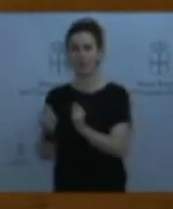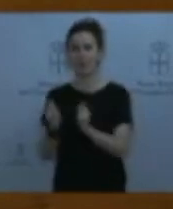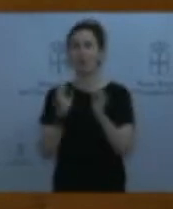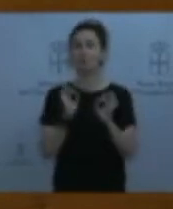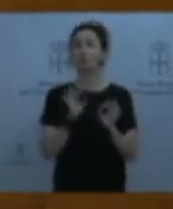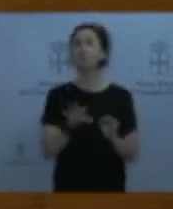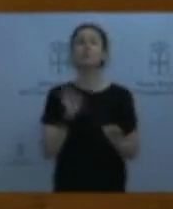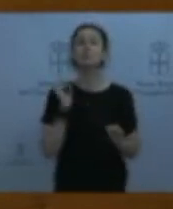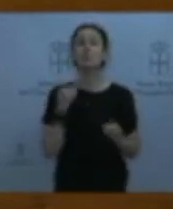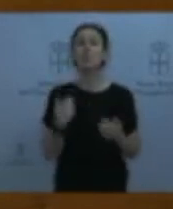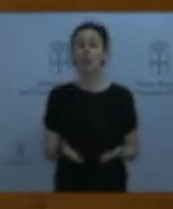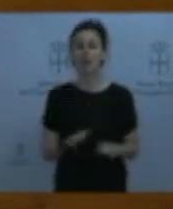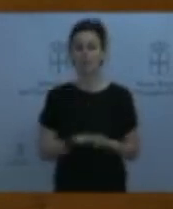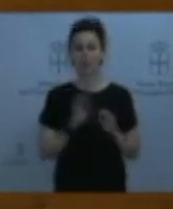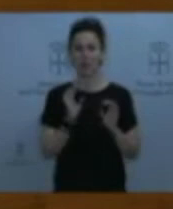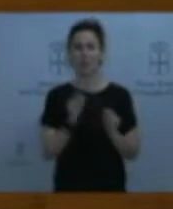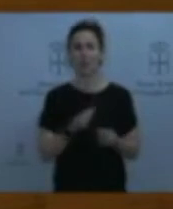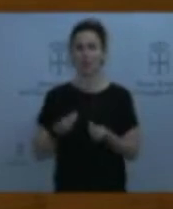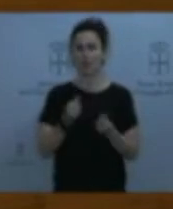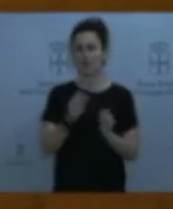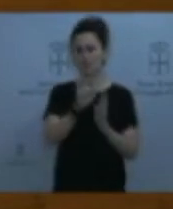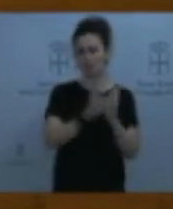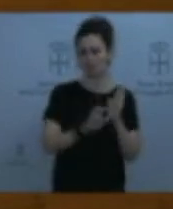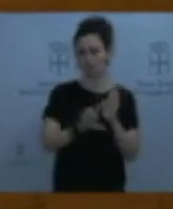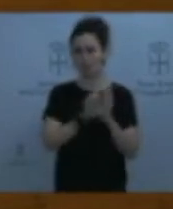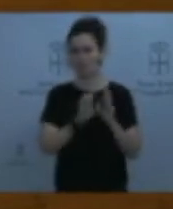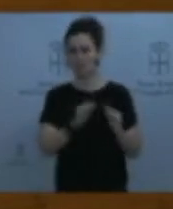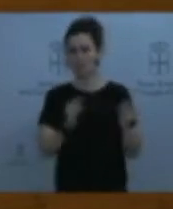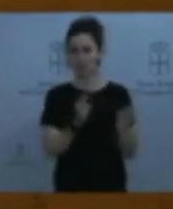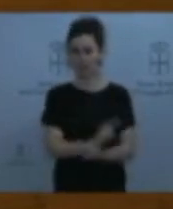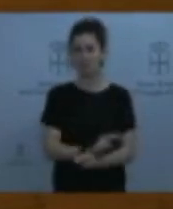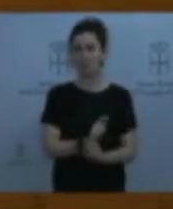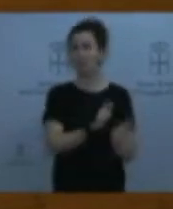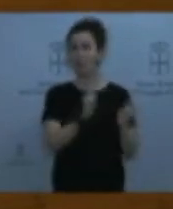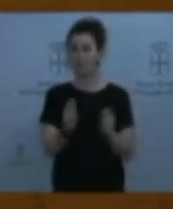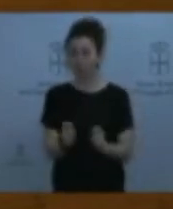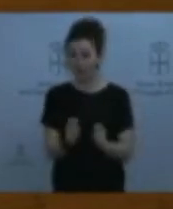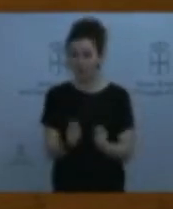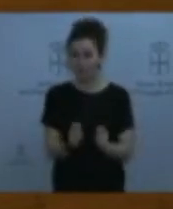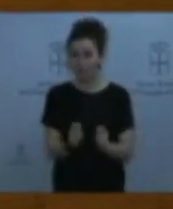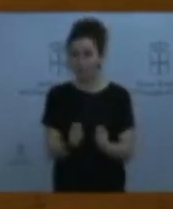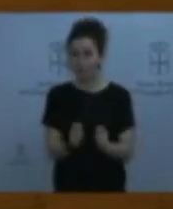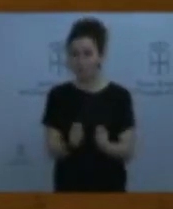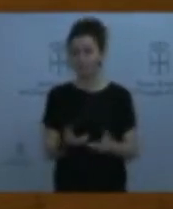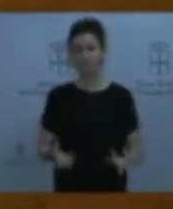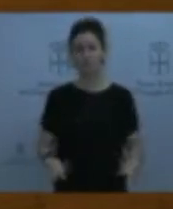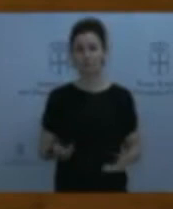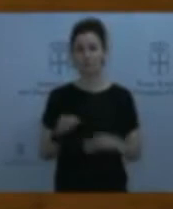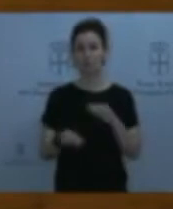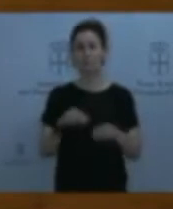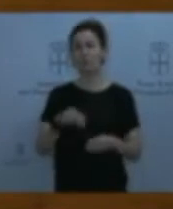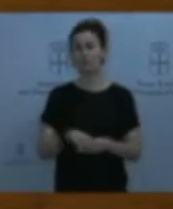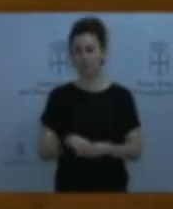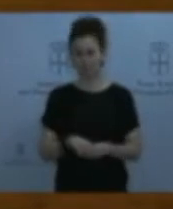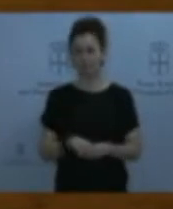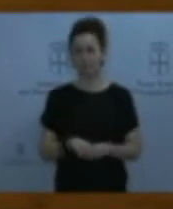ello, sin que pueda deducirse que la ley y los estatutos permiten que el cese o el nombramiento tenga lugar mediante el subterfugio de una votación con las mayorías sindicales